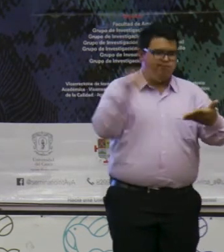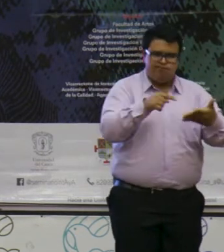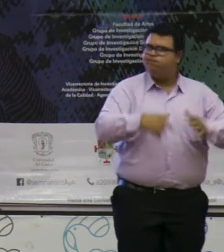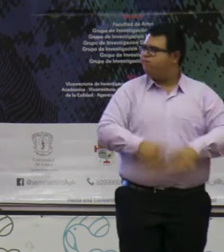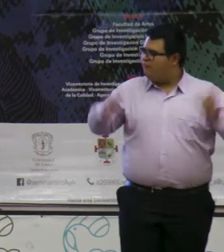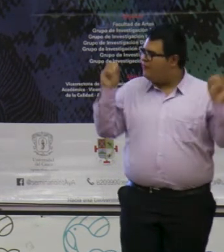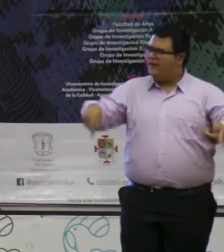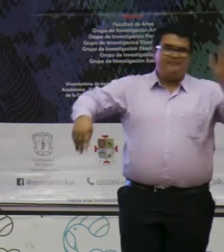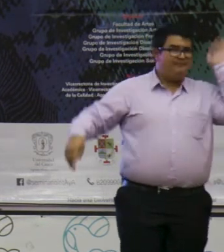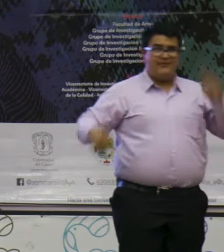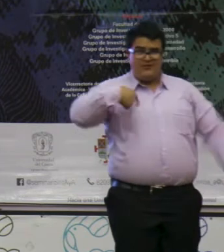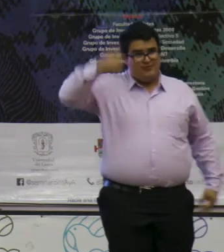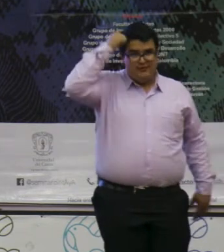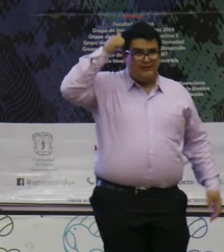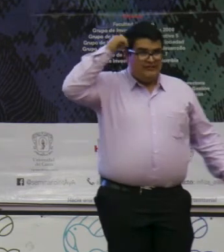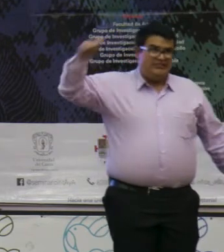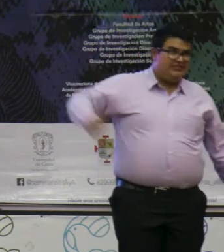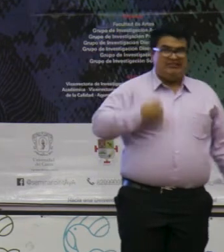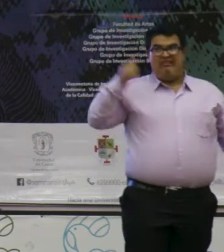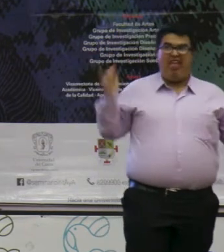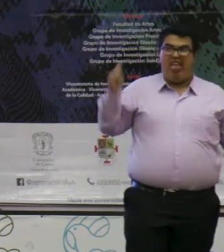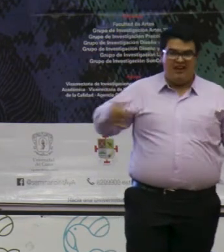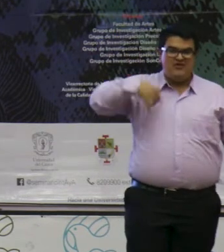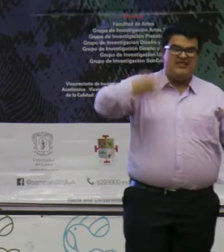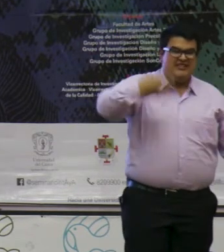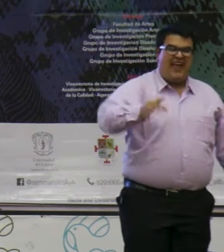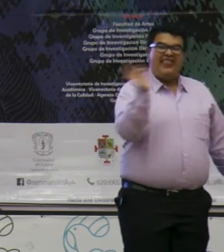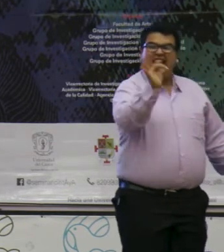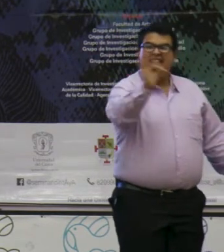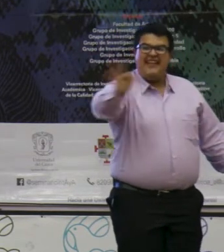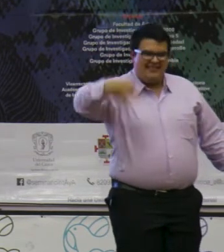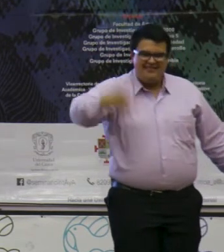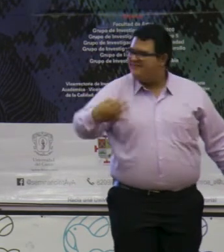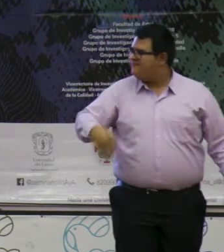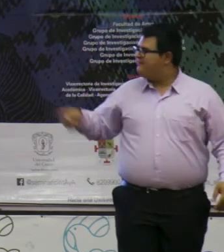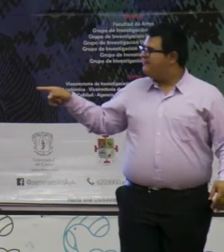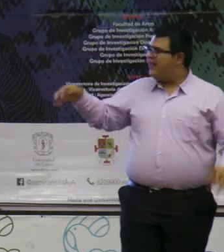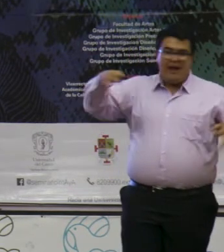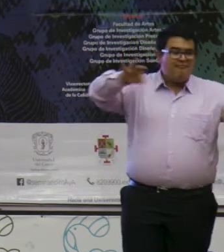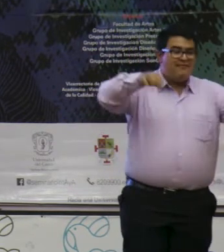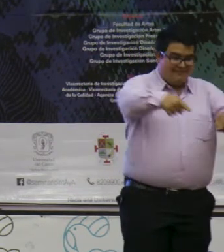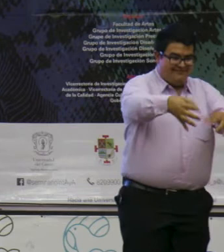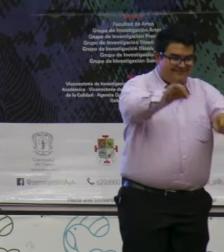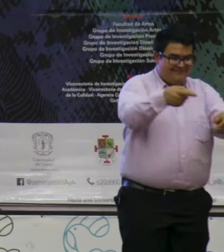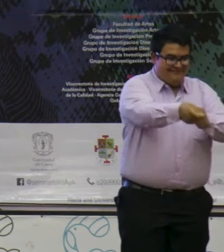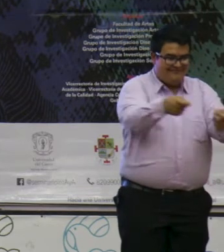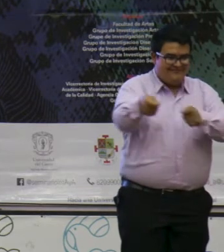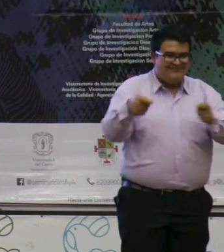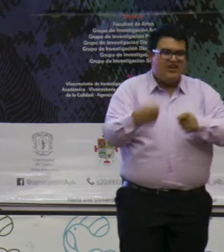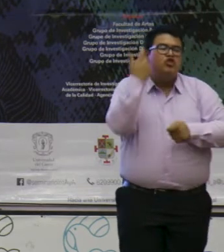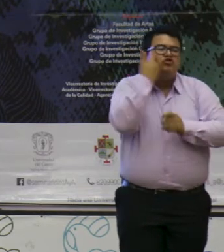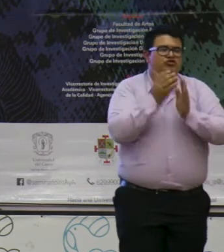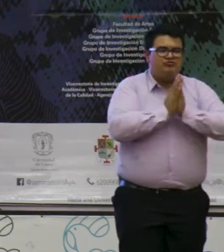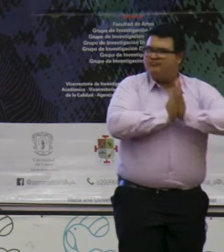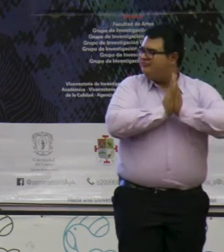soy un fastidio de profesor, yo siempre estoy poniendo tareas. Ustedes tienen acá este papelito, les voy a pedir el favor que muy